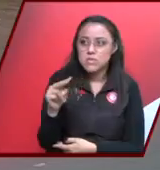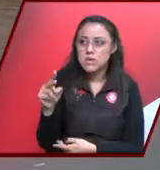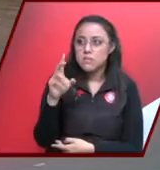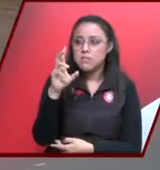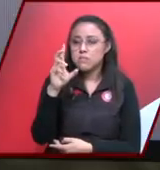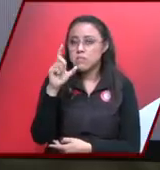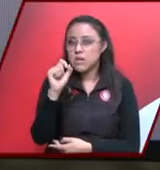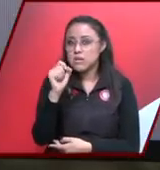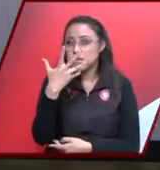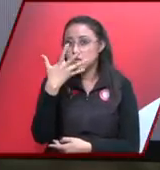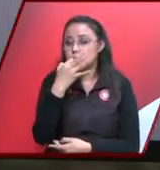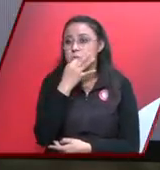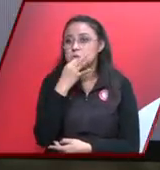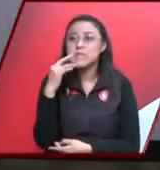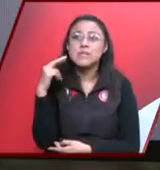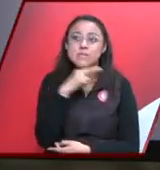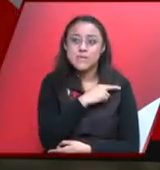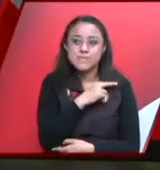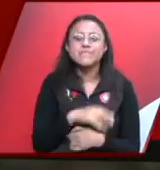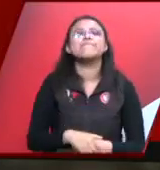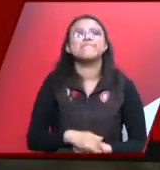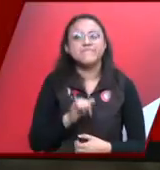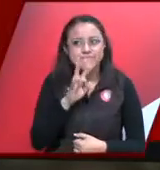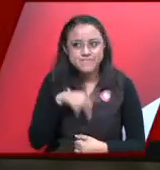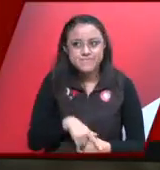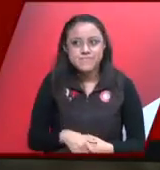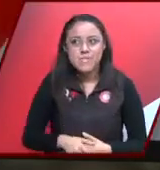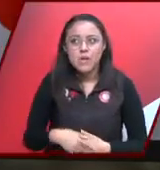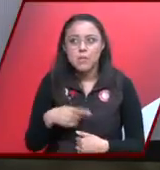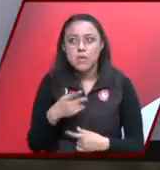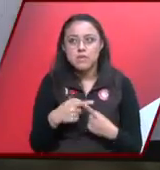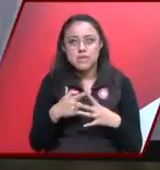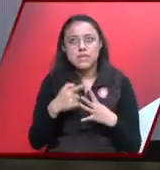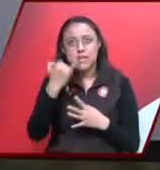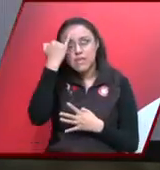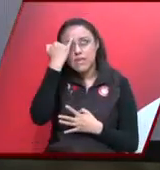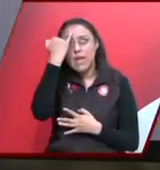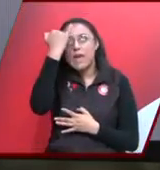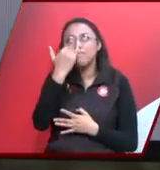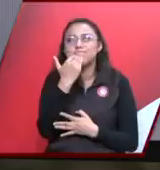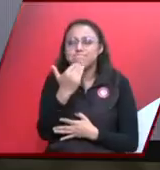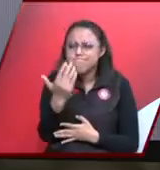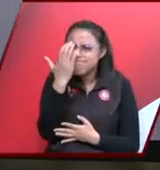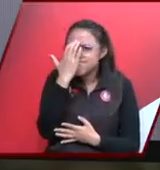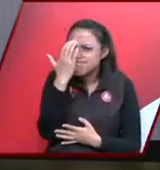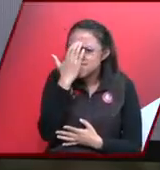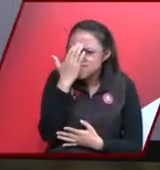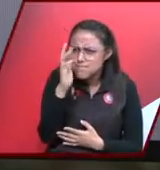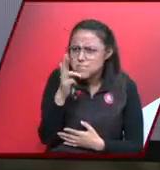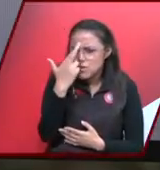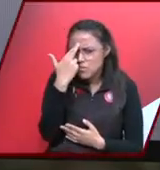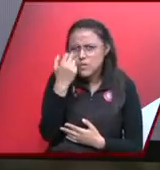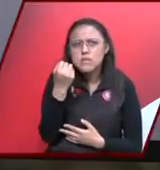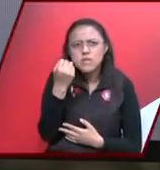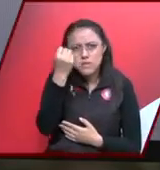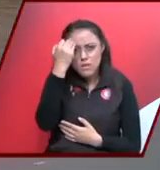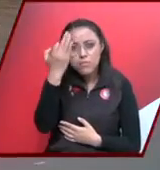en 25 minutos. Sí, así es. Pero te puede llenar de sabiduría y conocimientos. ¿Y lleva cuánto tiempo en el